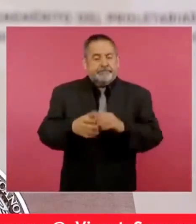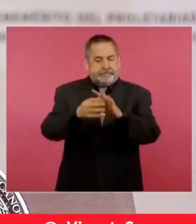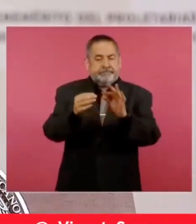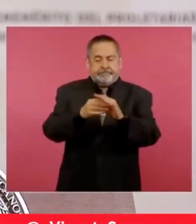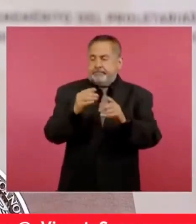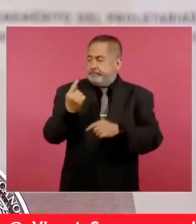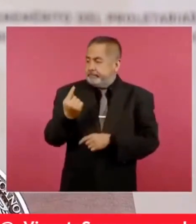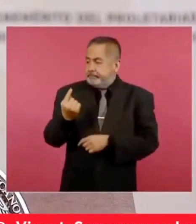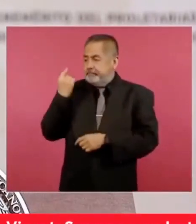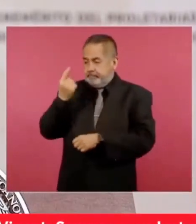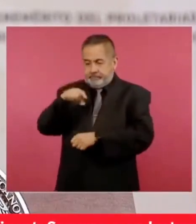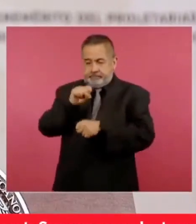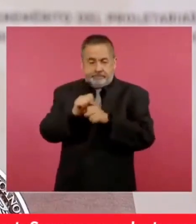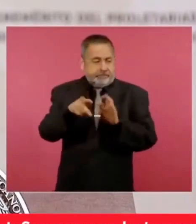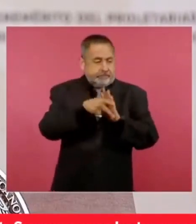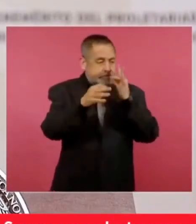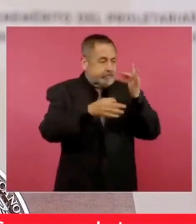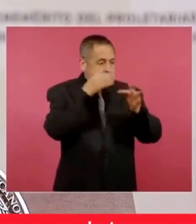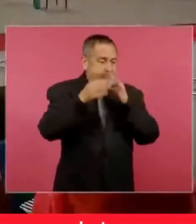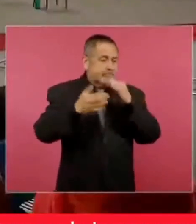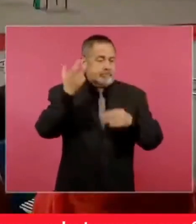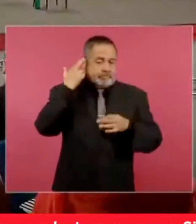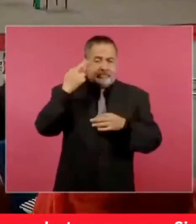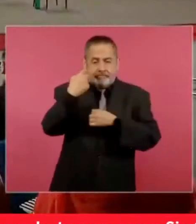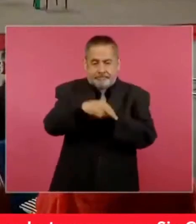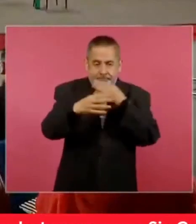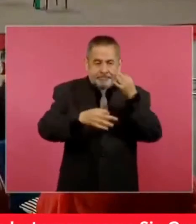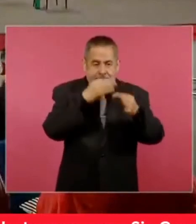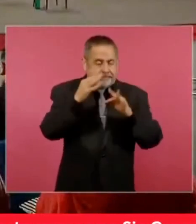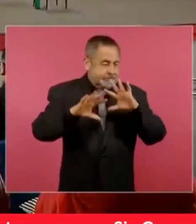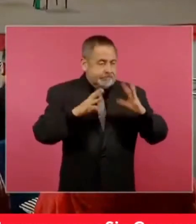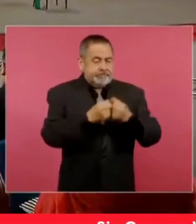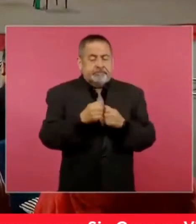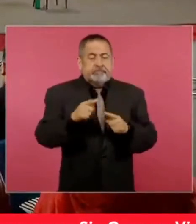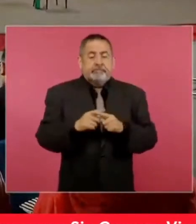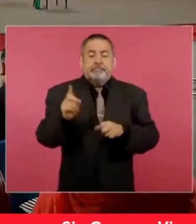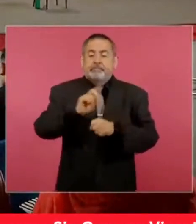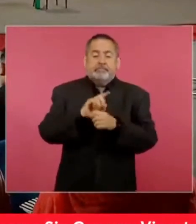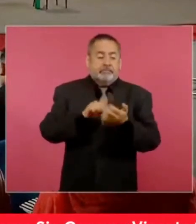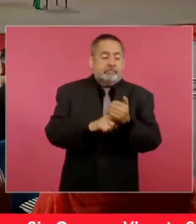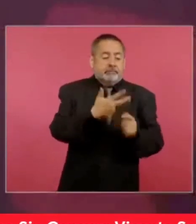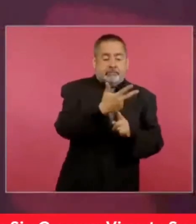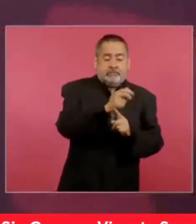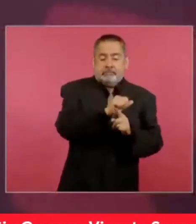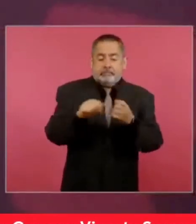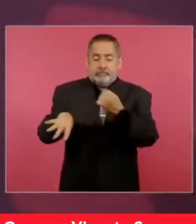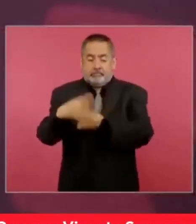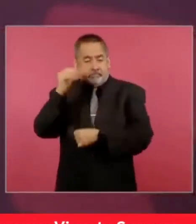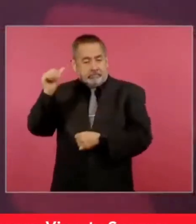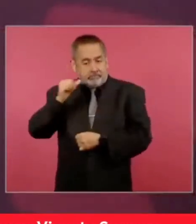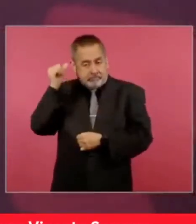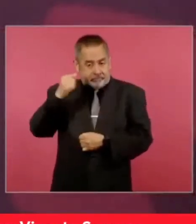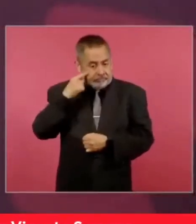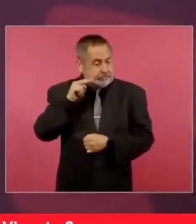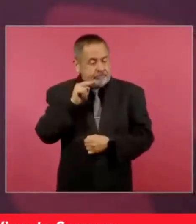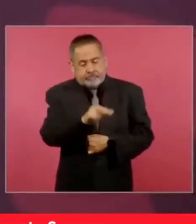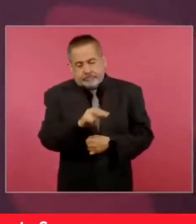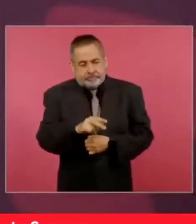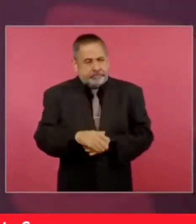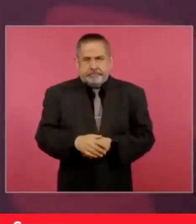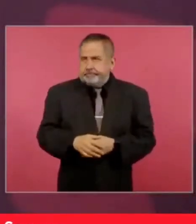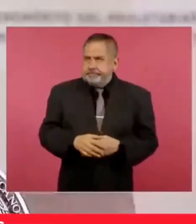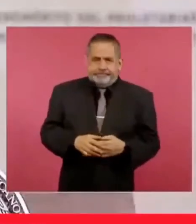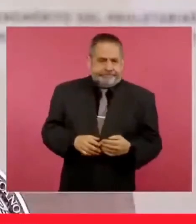la semana de prensa en radio y televisión entre el 8 y 14 de abril y vemos el impacto por